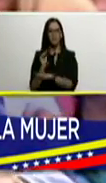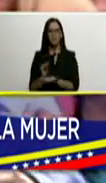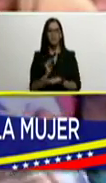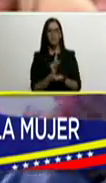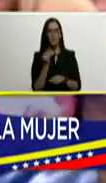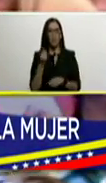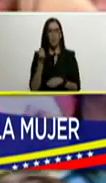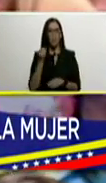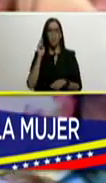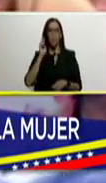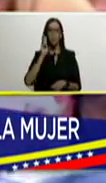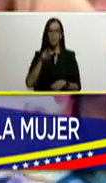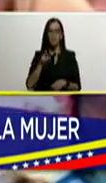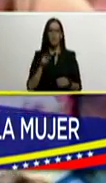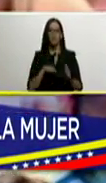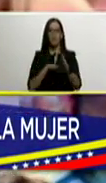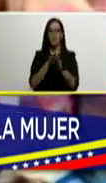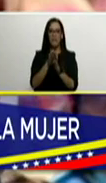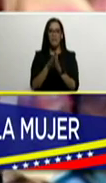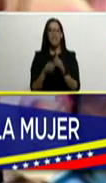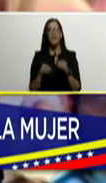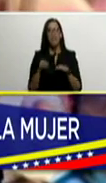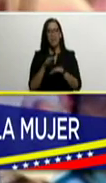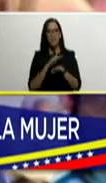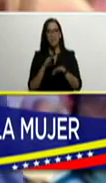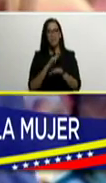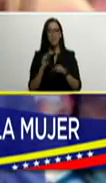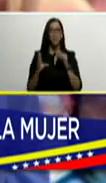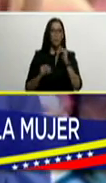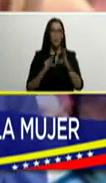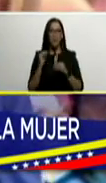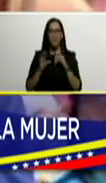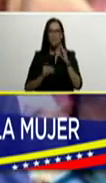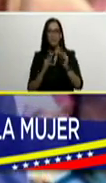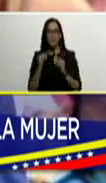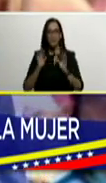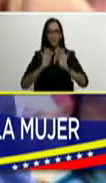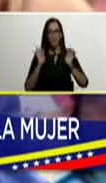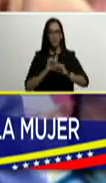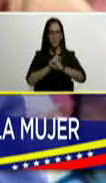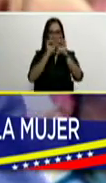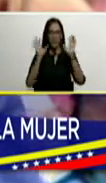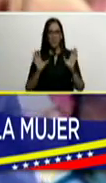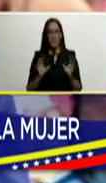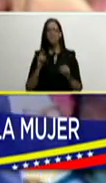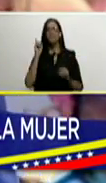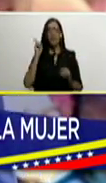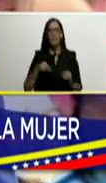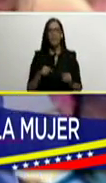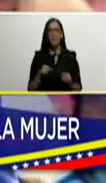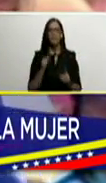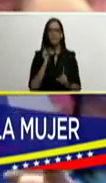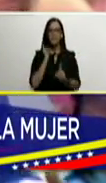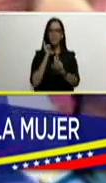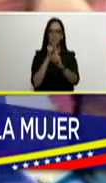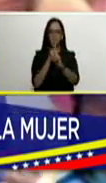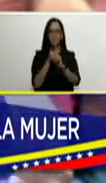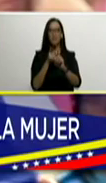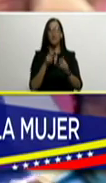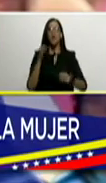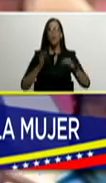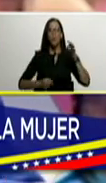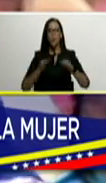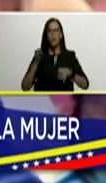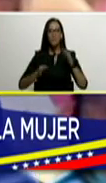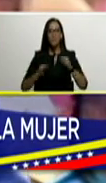como ya usted lo desarrolló y las ministras lo conversaron de manera muy clara, sino también desde el aspecto